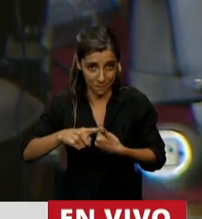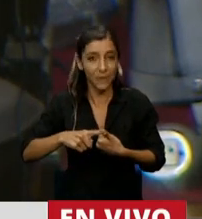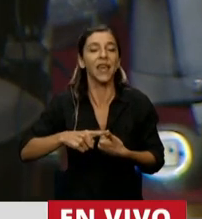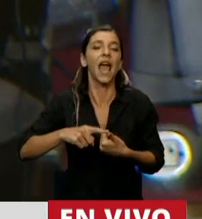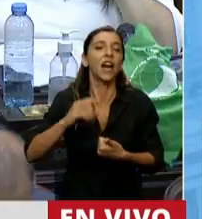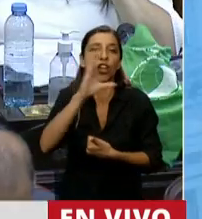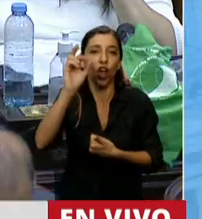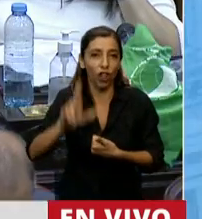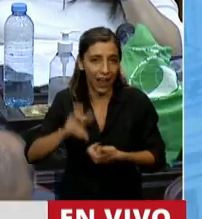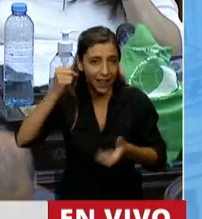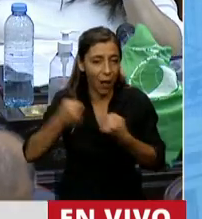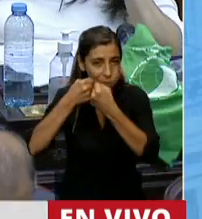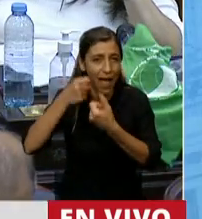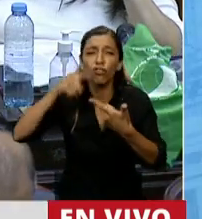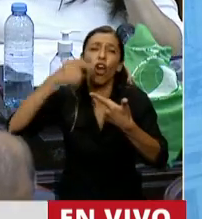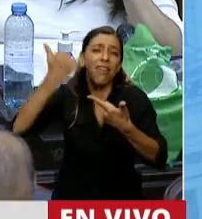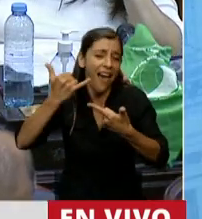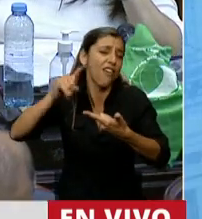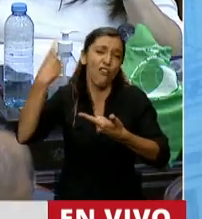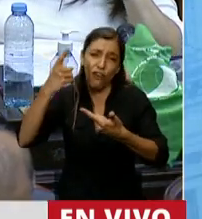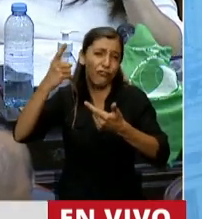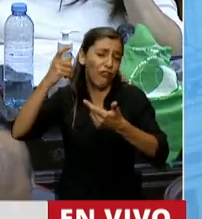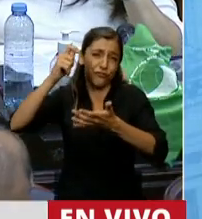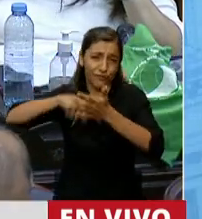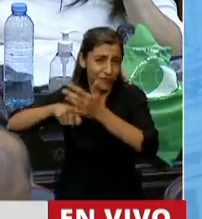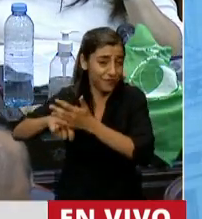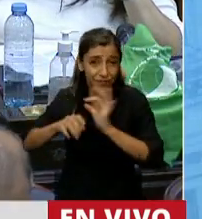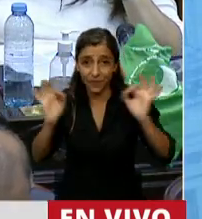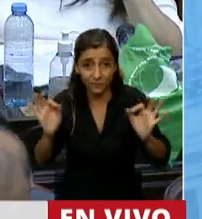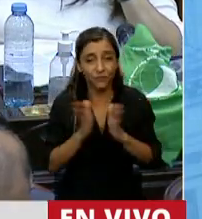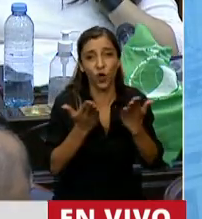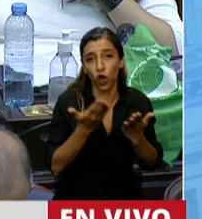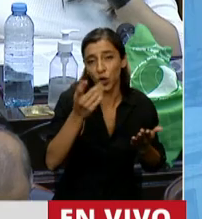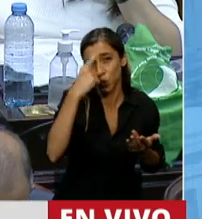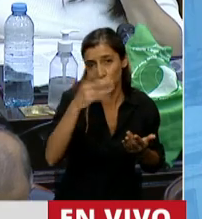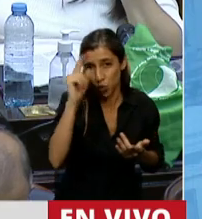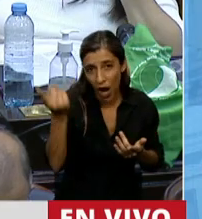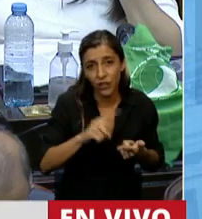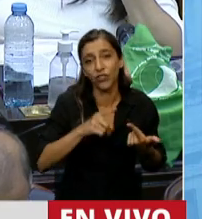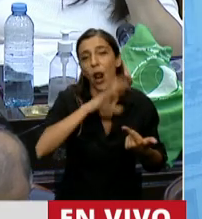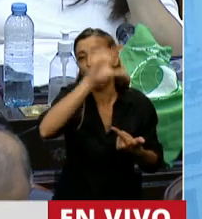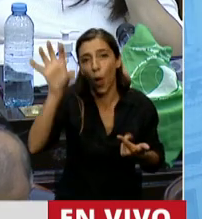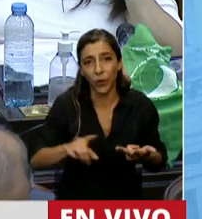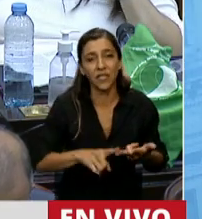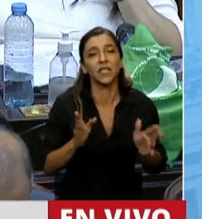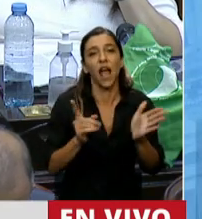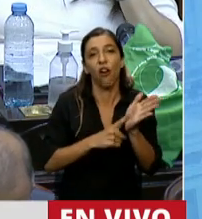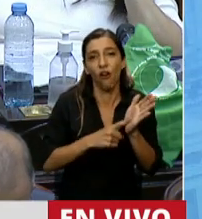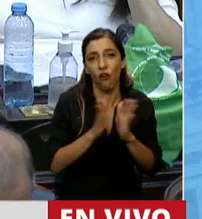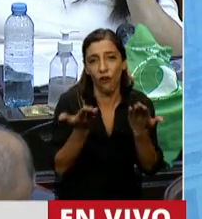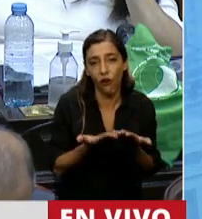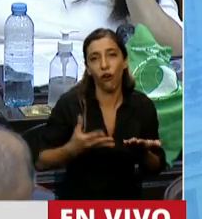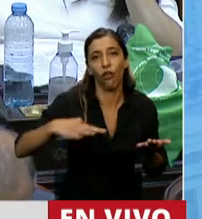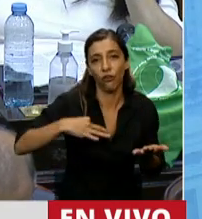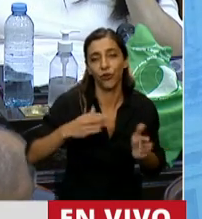de Costa Rica, y de allí para abajo diversas leyes, constituciones provinciales, Código Civil, Código Penal.